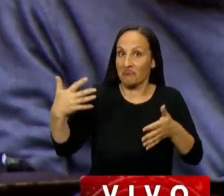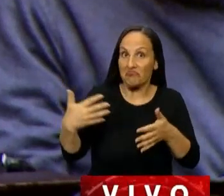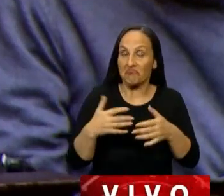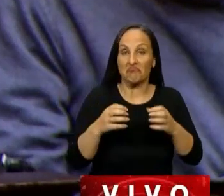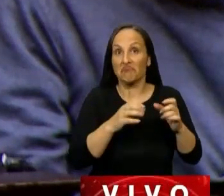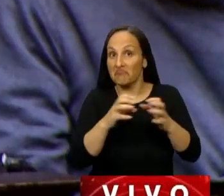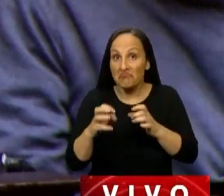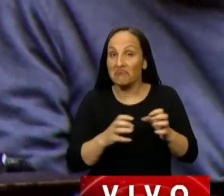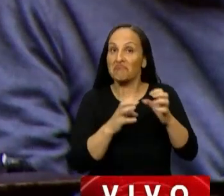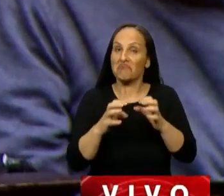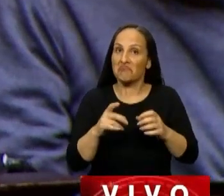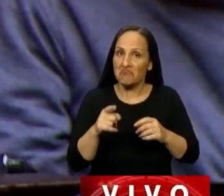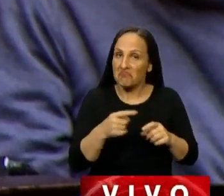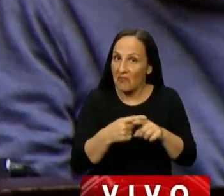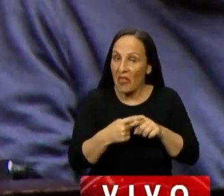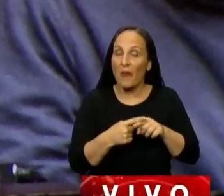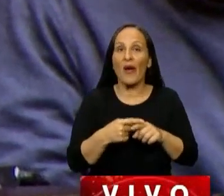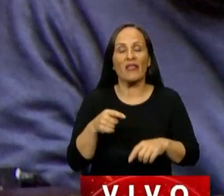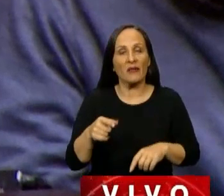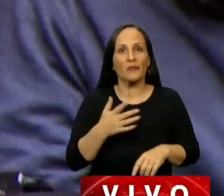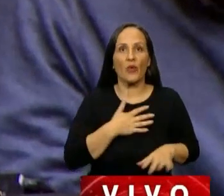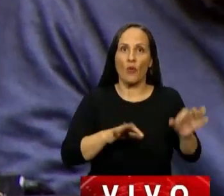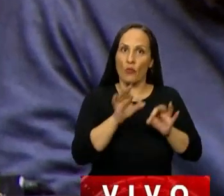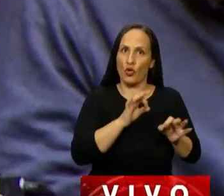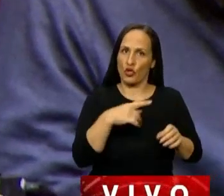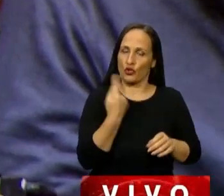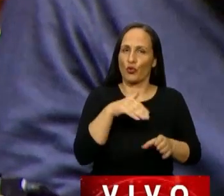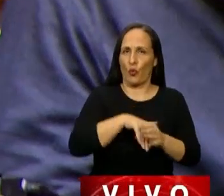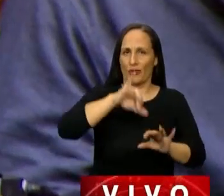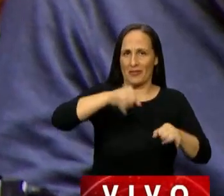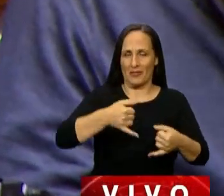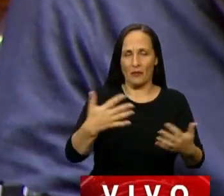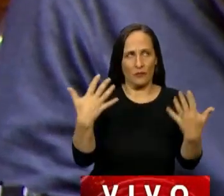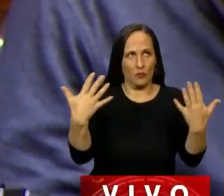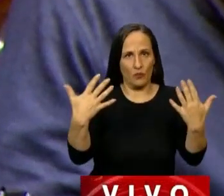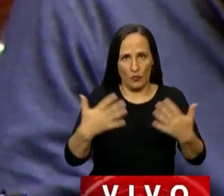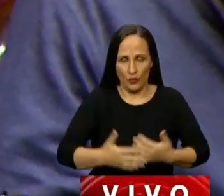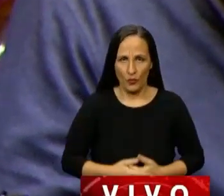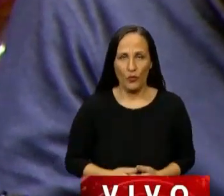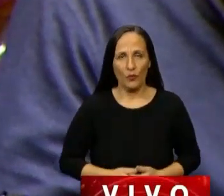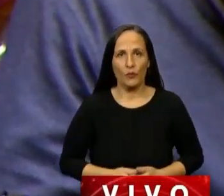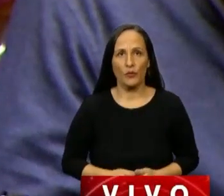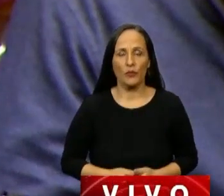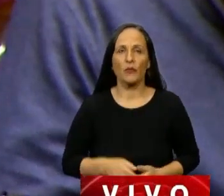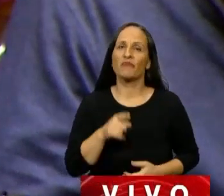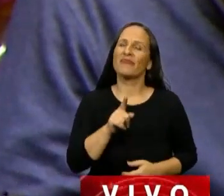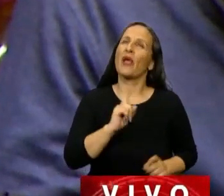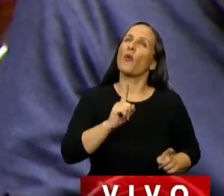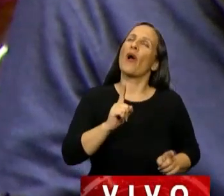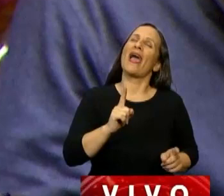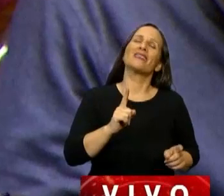que este proyecto que vamos a acompañar, por supuesto, no se trata de un